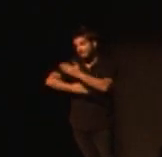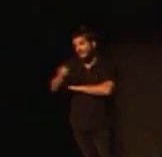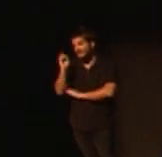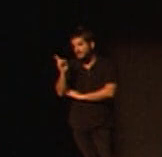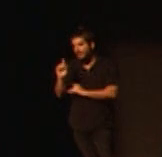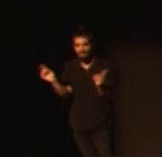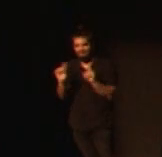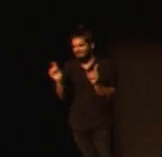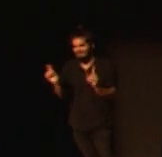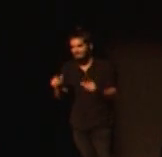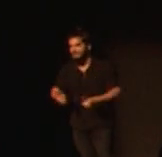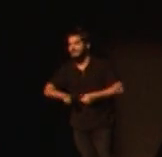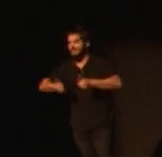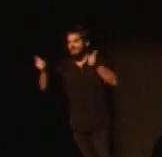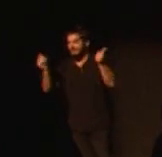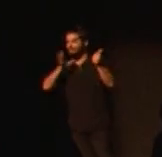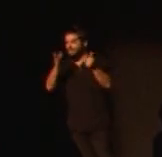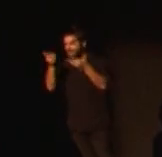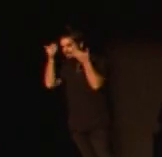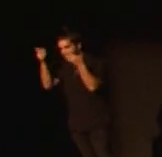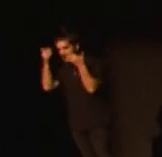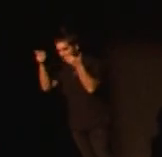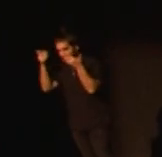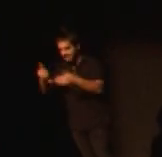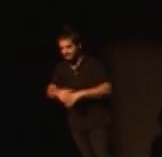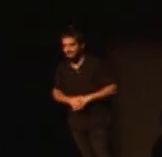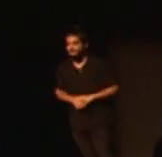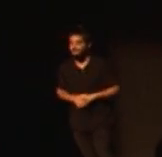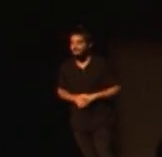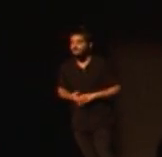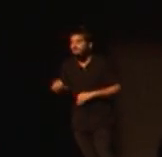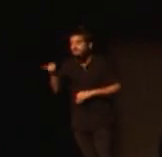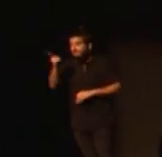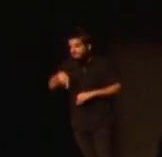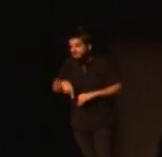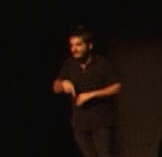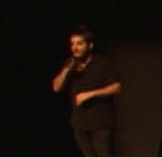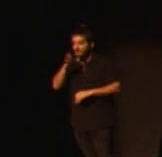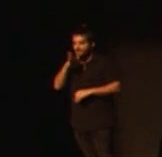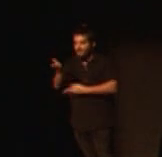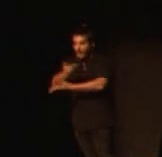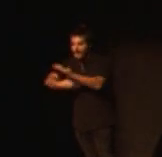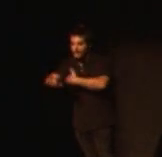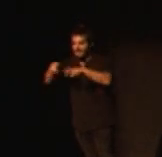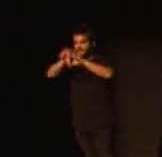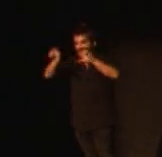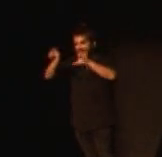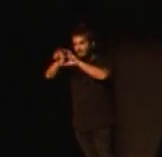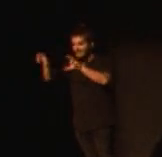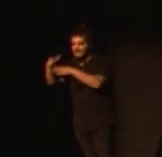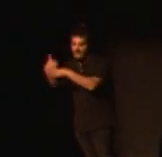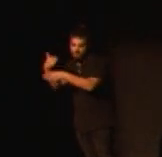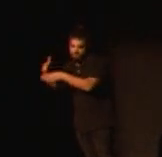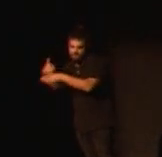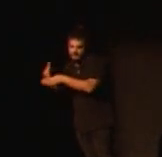desempeño y apoyando siempre en el asesoramiento de entidades y profesionales del movimiento asociativo de la discapacidad. Así que enhorabuena por vuestro